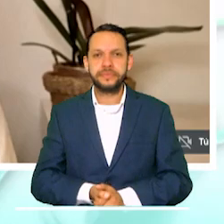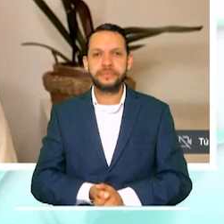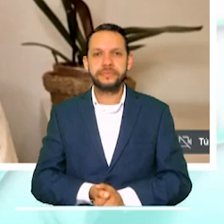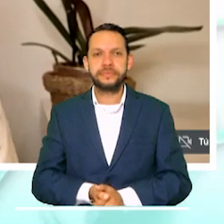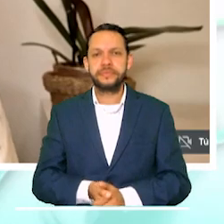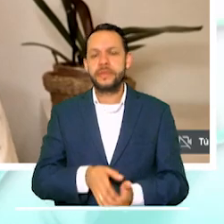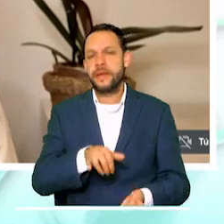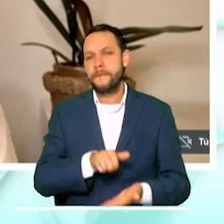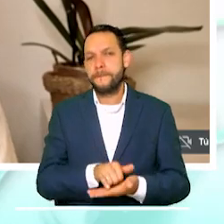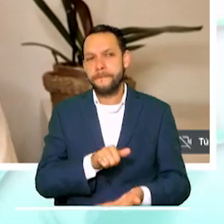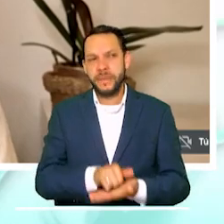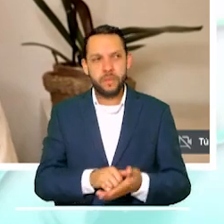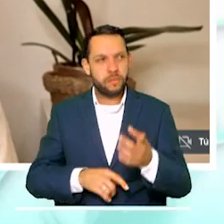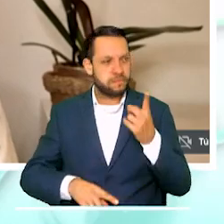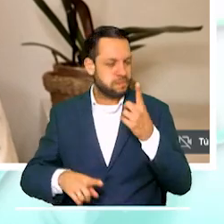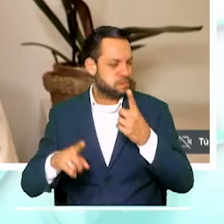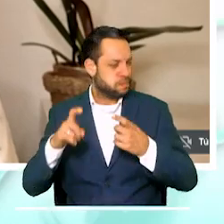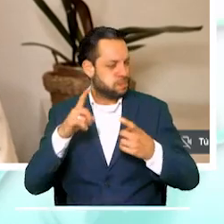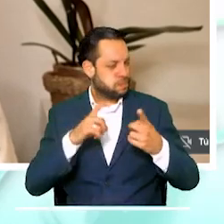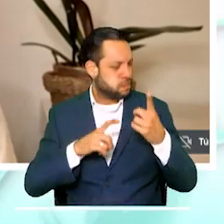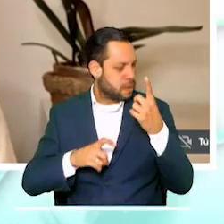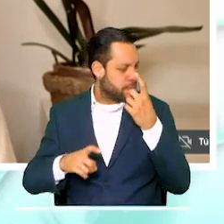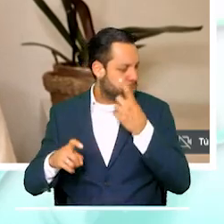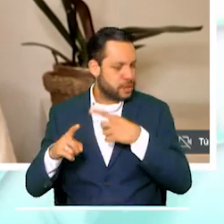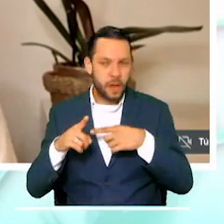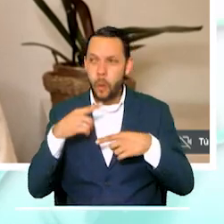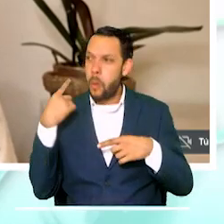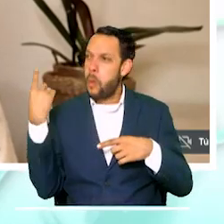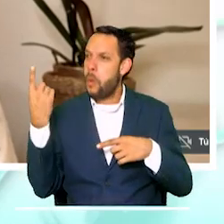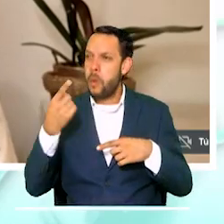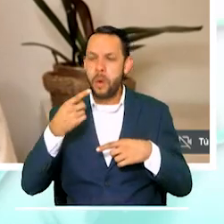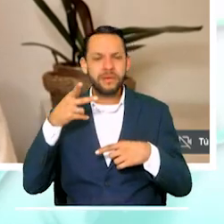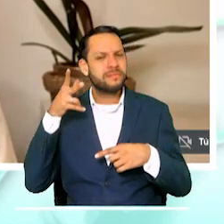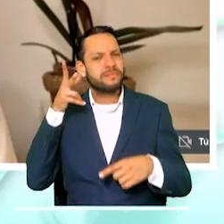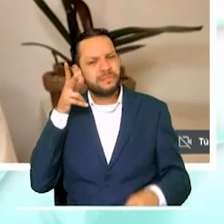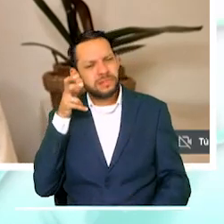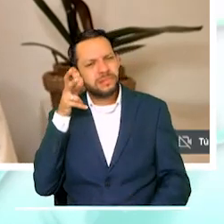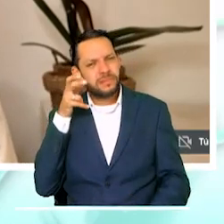Hagamos conciencia de los sonidos que nos acompañan